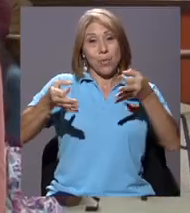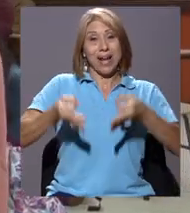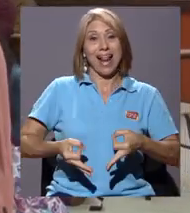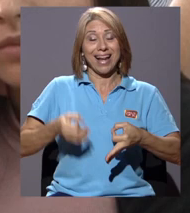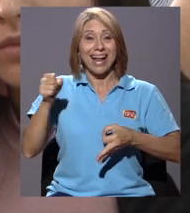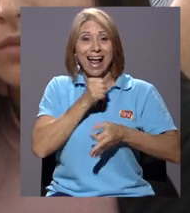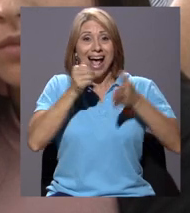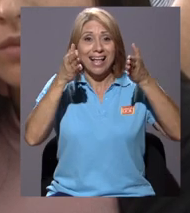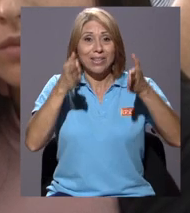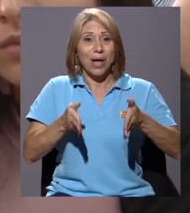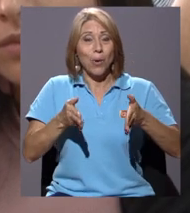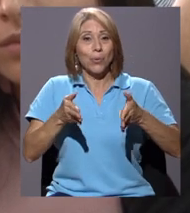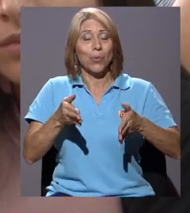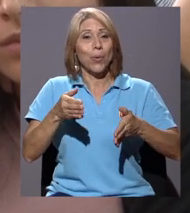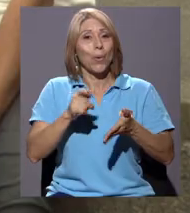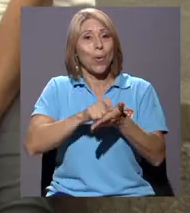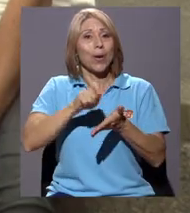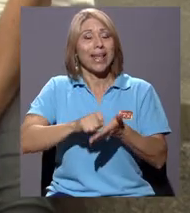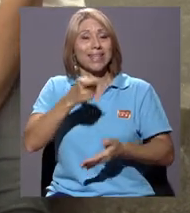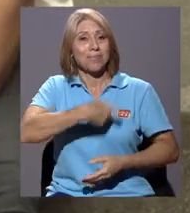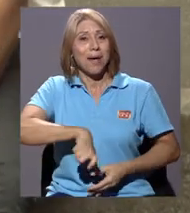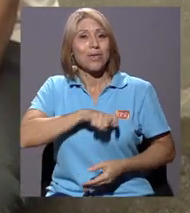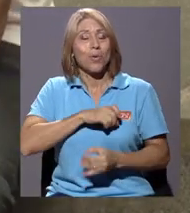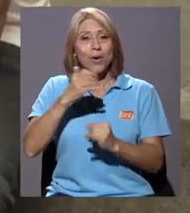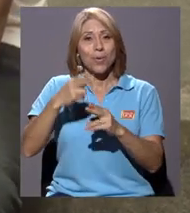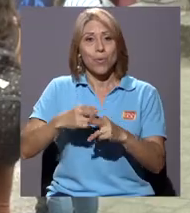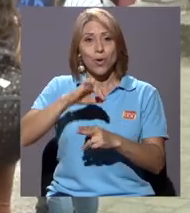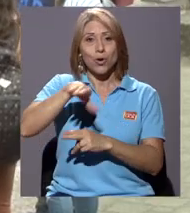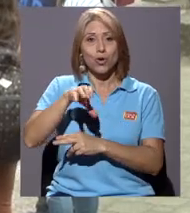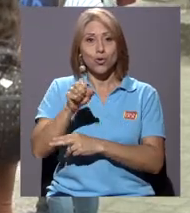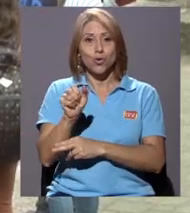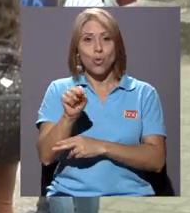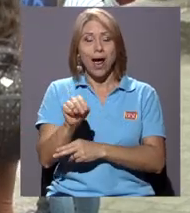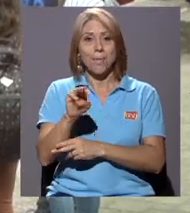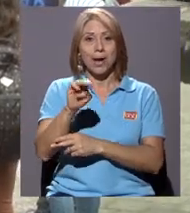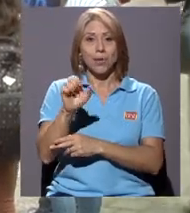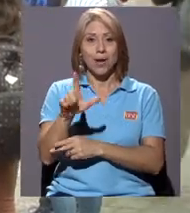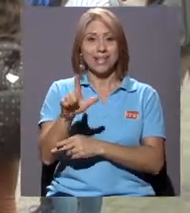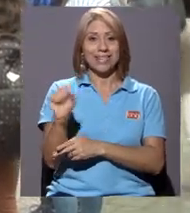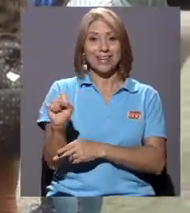cantautor español Joan Manuel Serrat y este año se retomó la milla